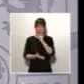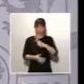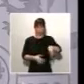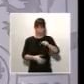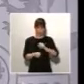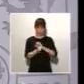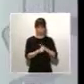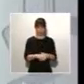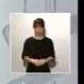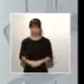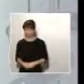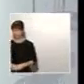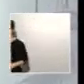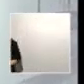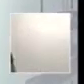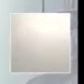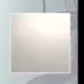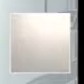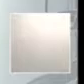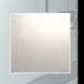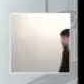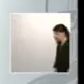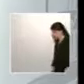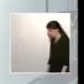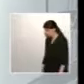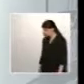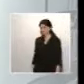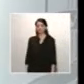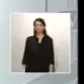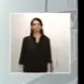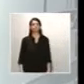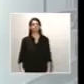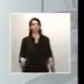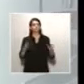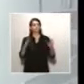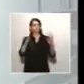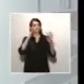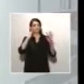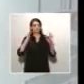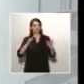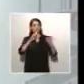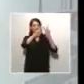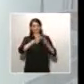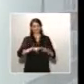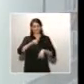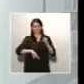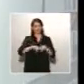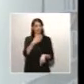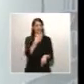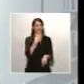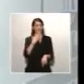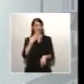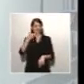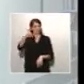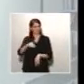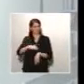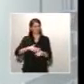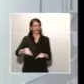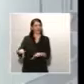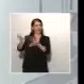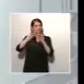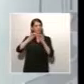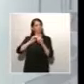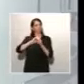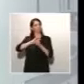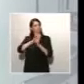Sí, realmente el análisis por edad es clave para entender la epidemia y estamos en breve,